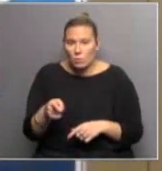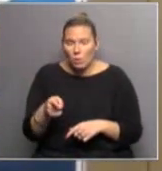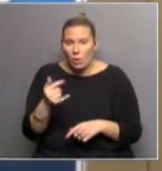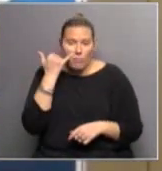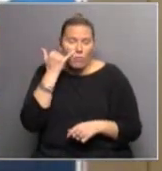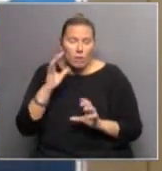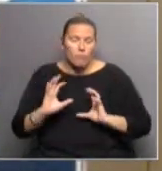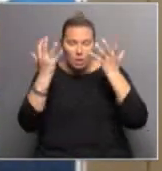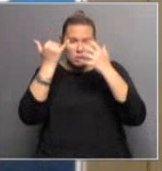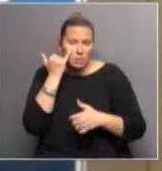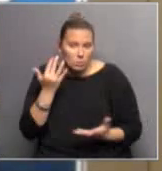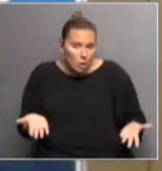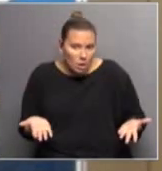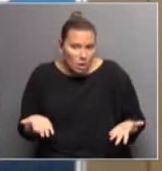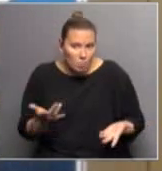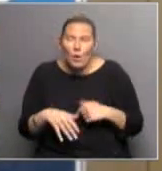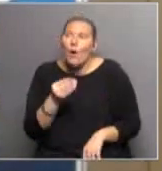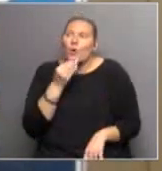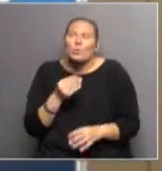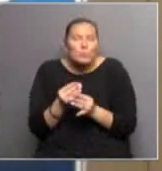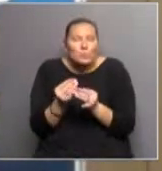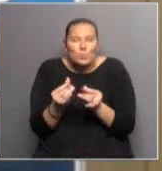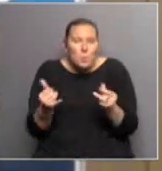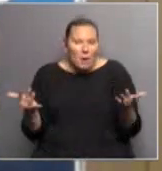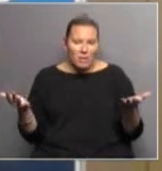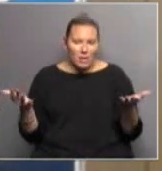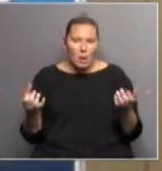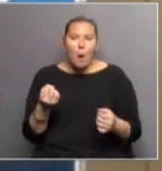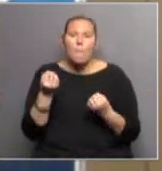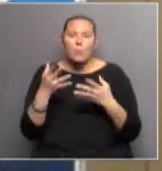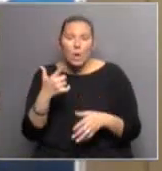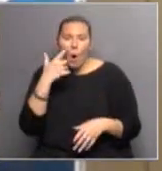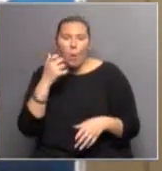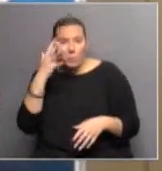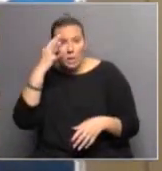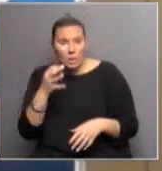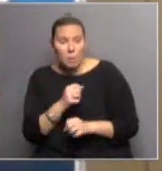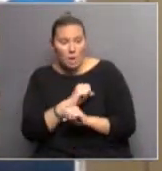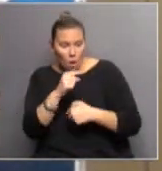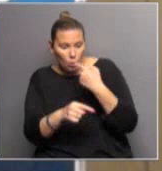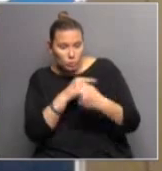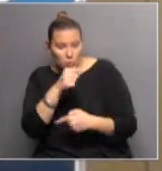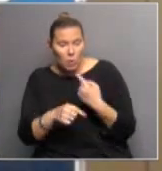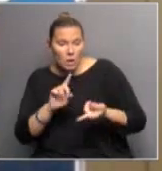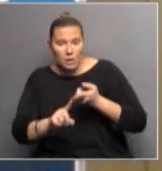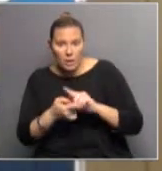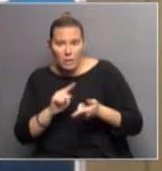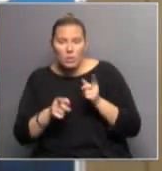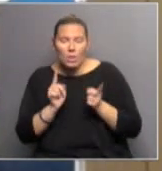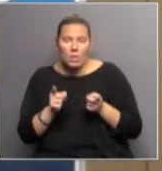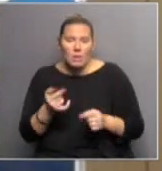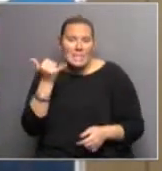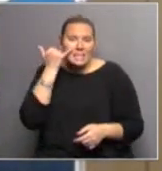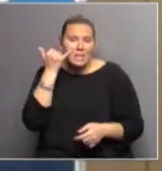sexual, pero es sofisticada. ¿Por qué? Porque el hombre cree que para sostener un vínculo hay que tener sexo de